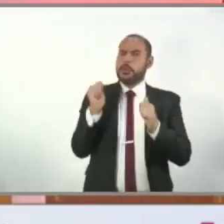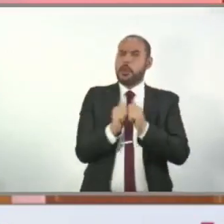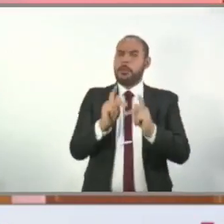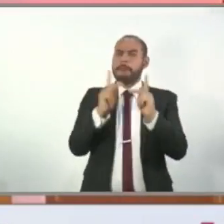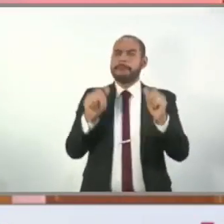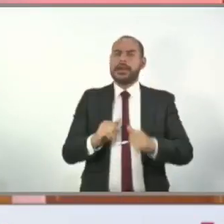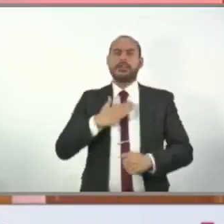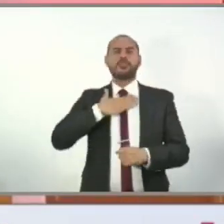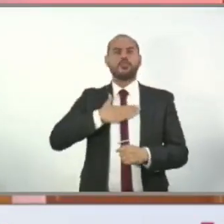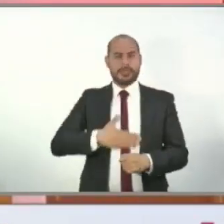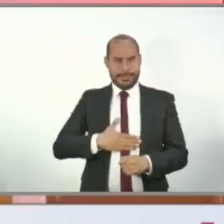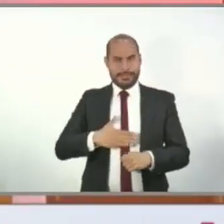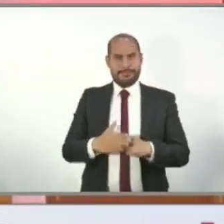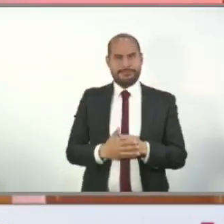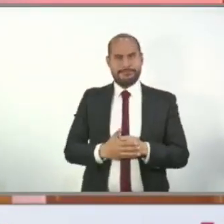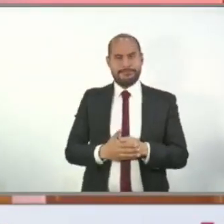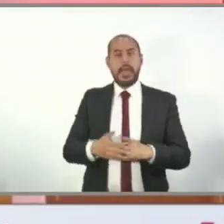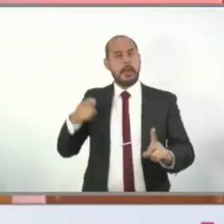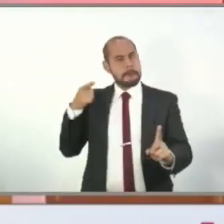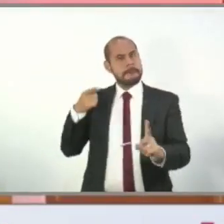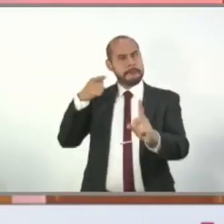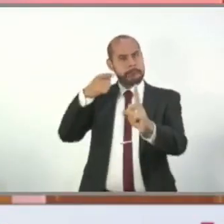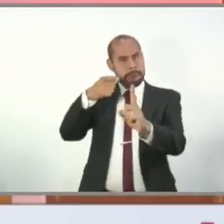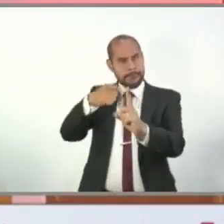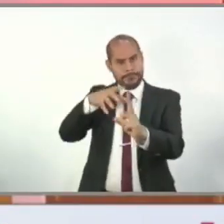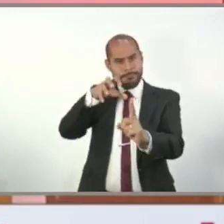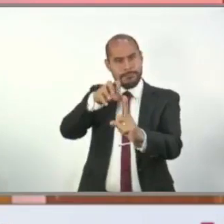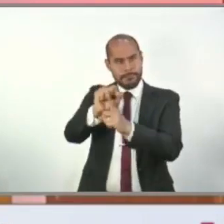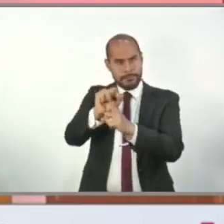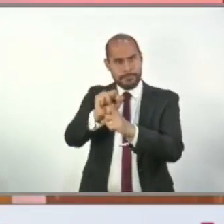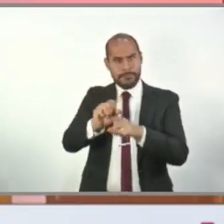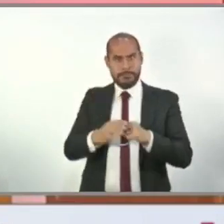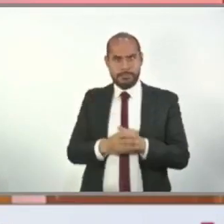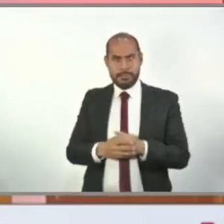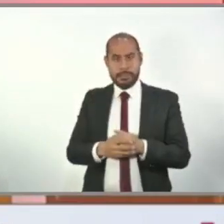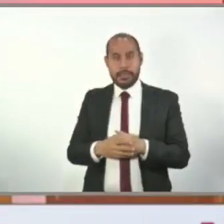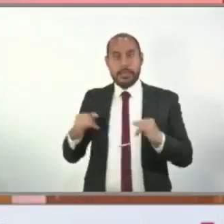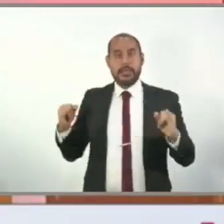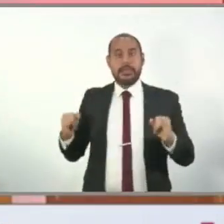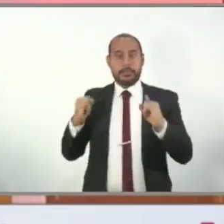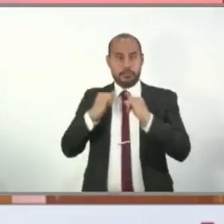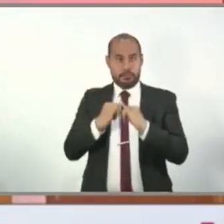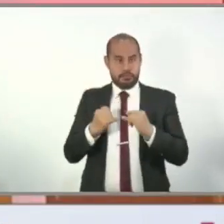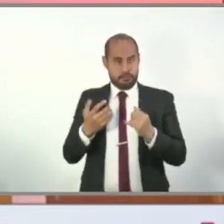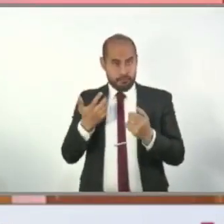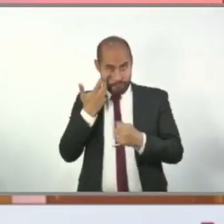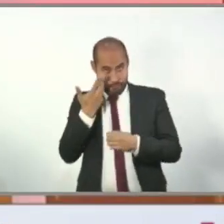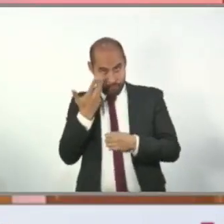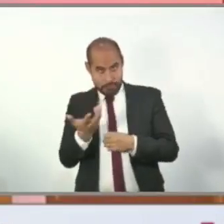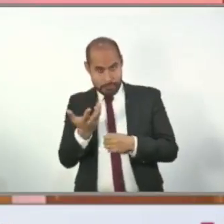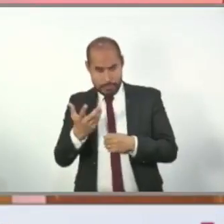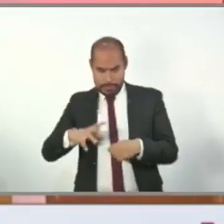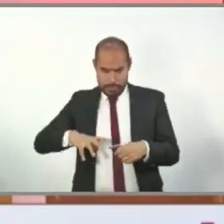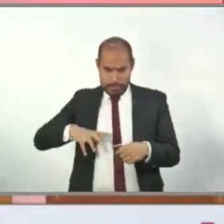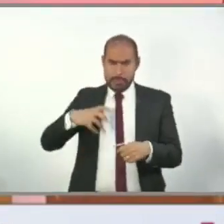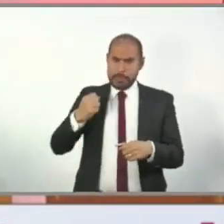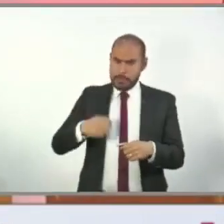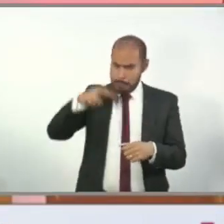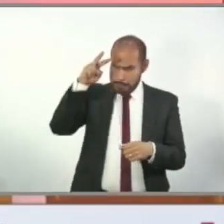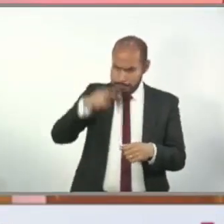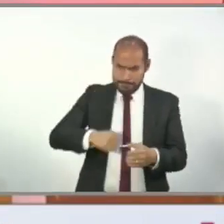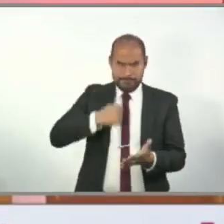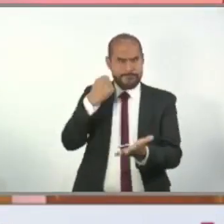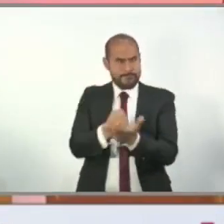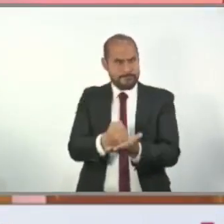con justicia. La misión, tal como el lema de nuestra institución lo reseña, es a luchar por la verdad que